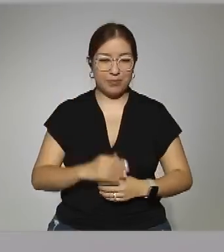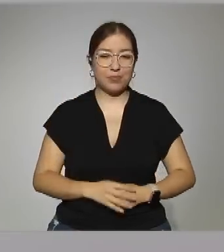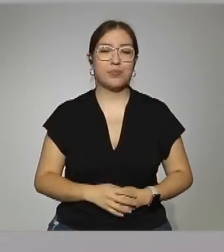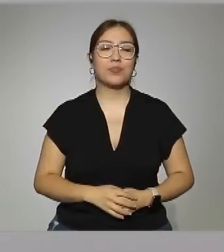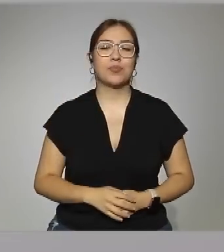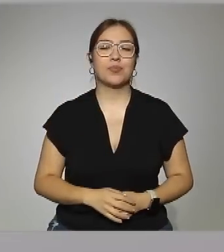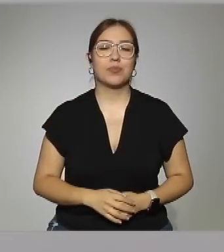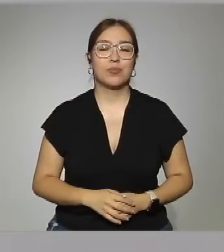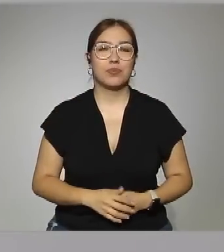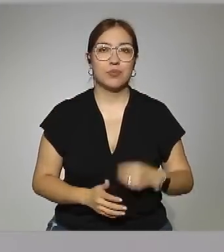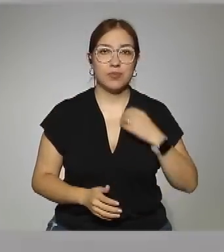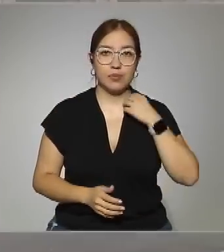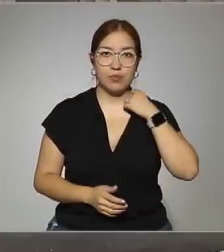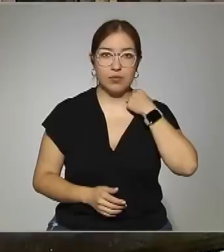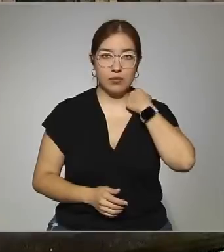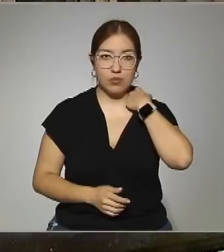panel.